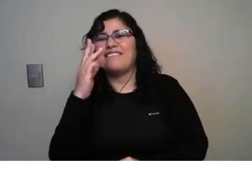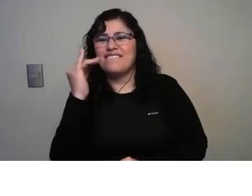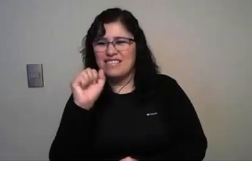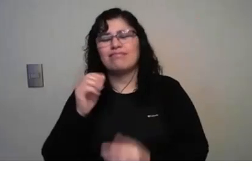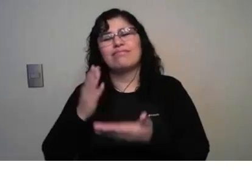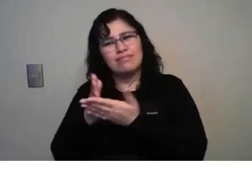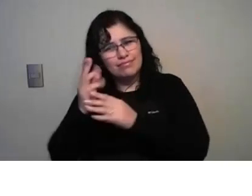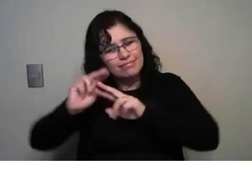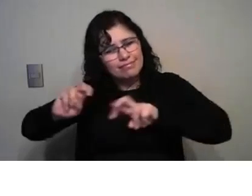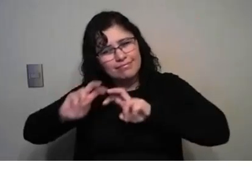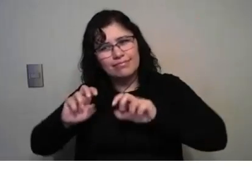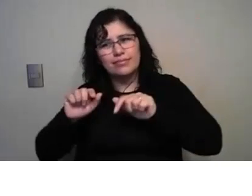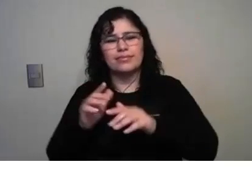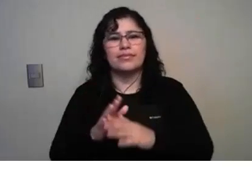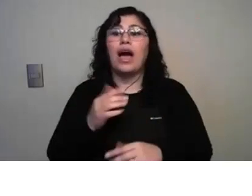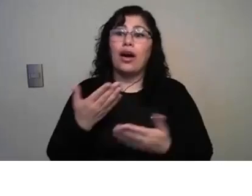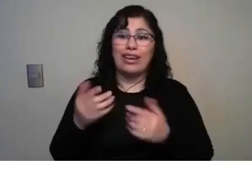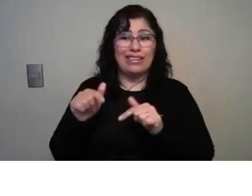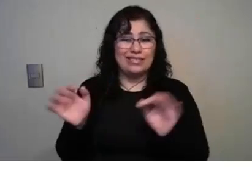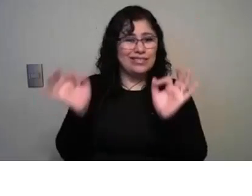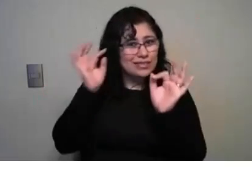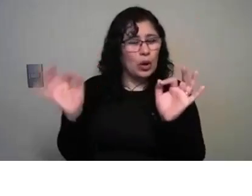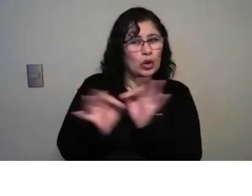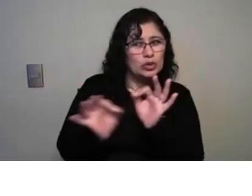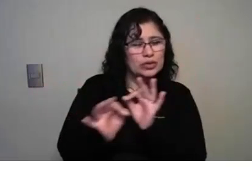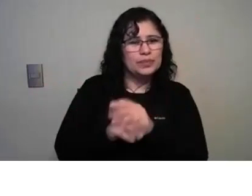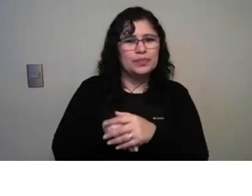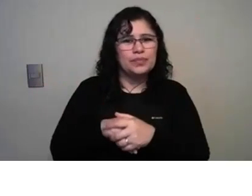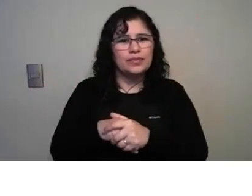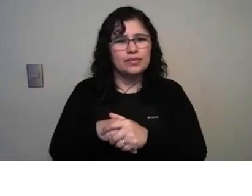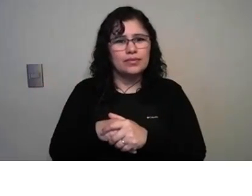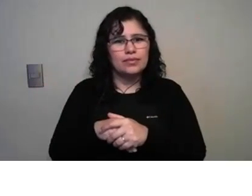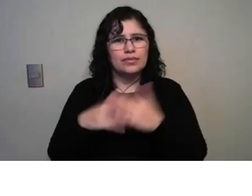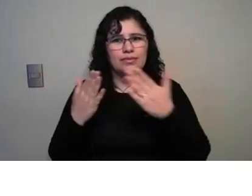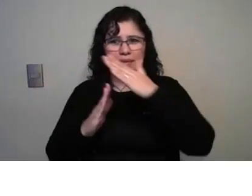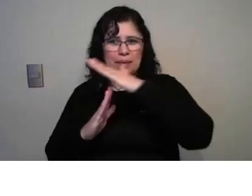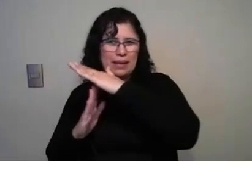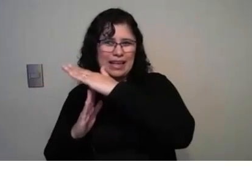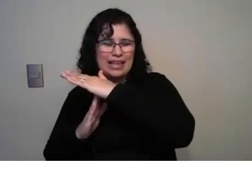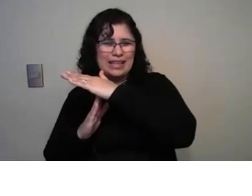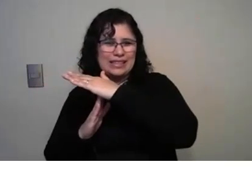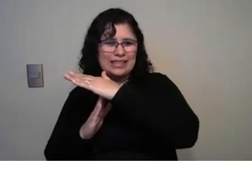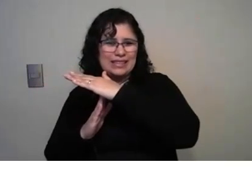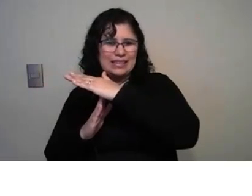quisiera, a veces me preguntan, permiso, voy a ver la sala de espera.